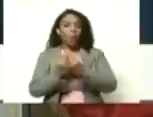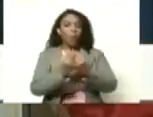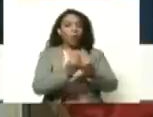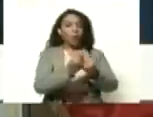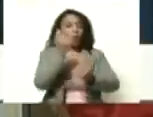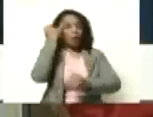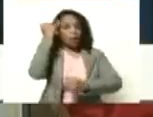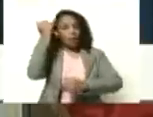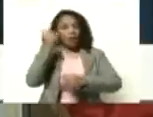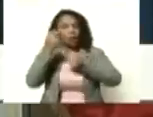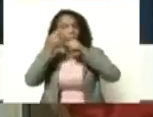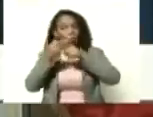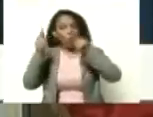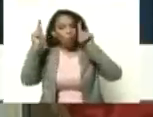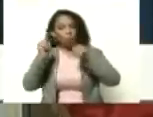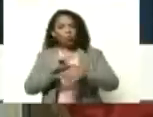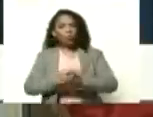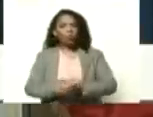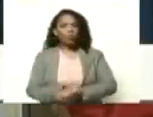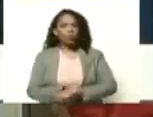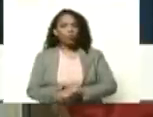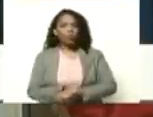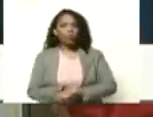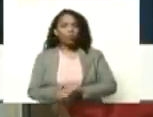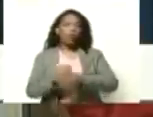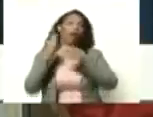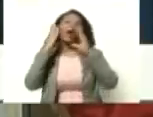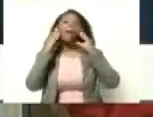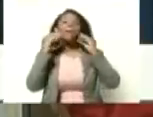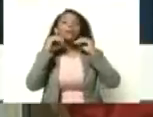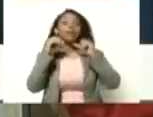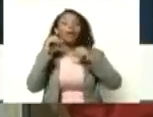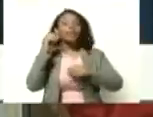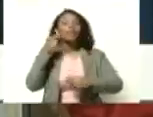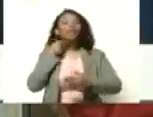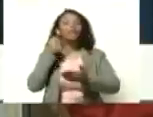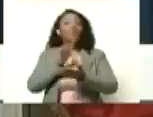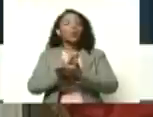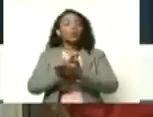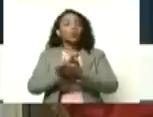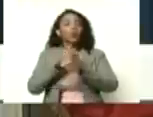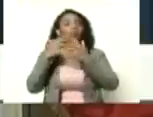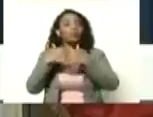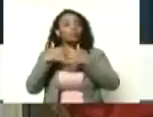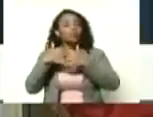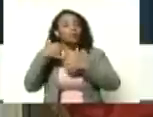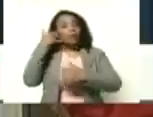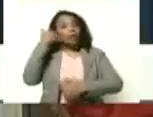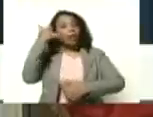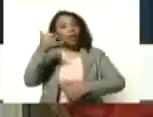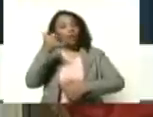entre otros experticias forenses análisis de telefonía